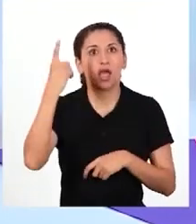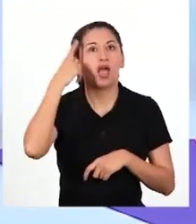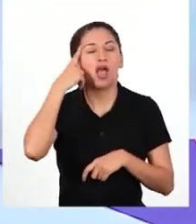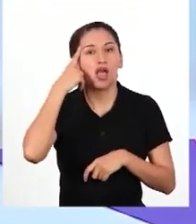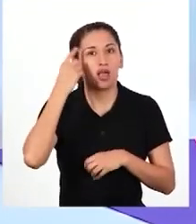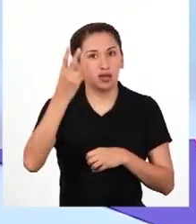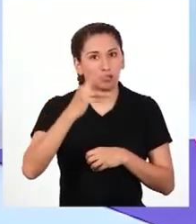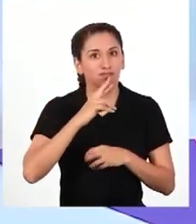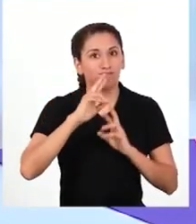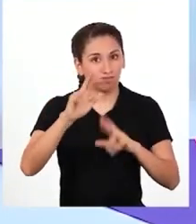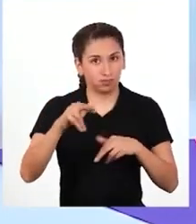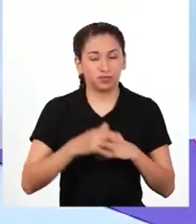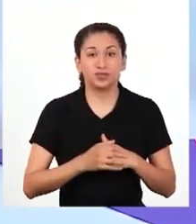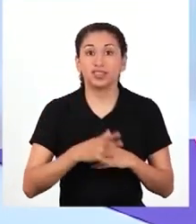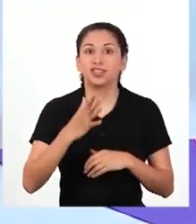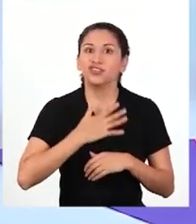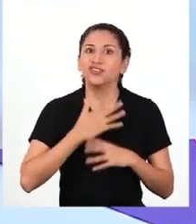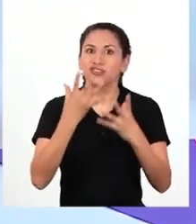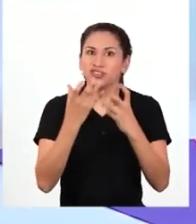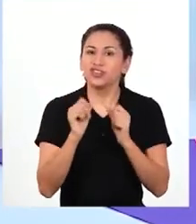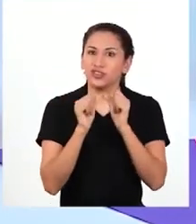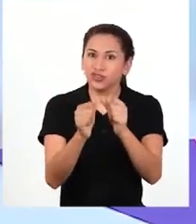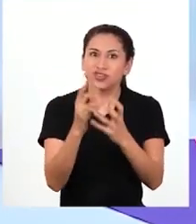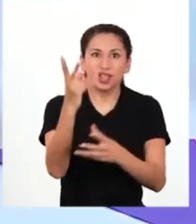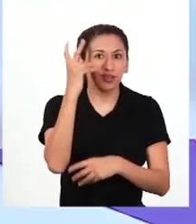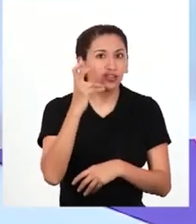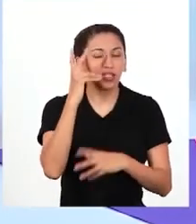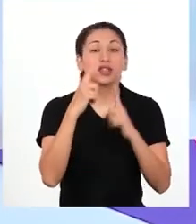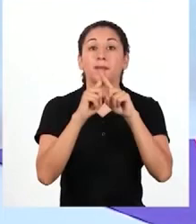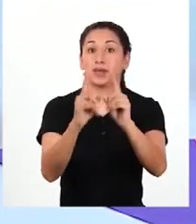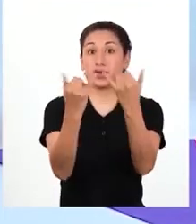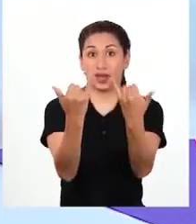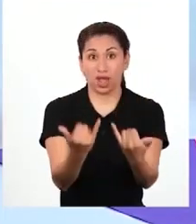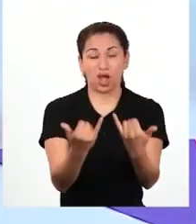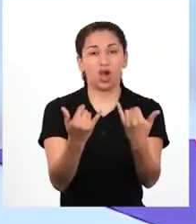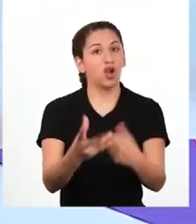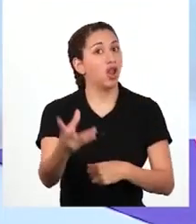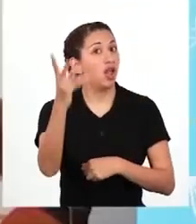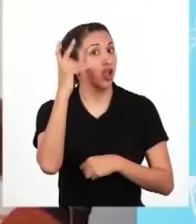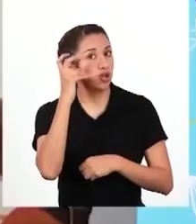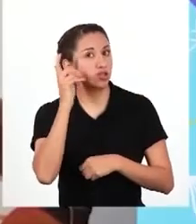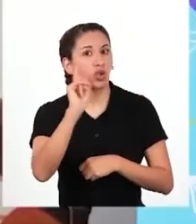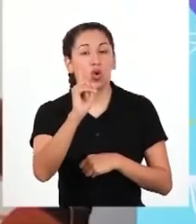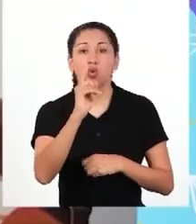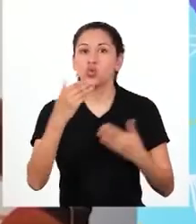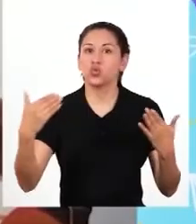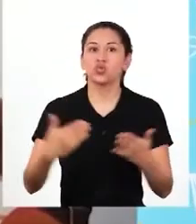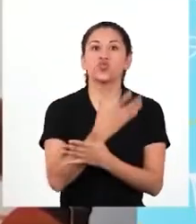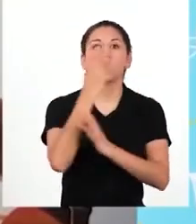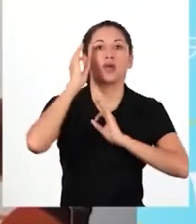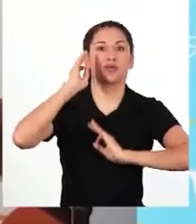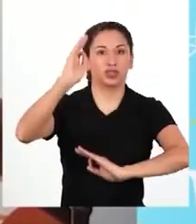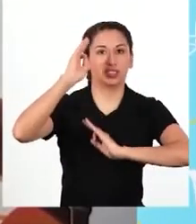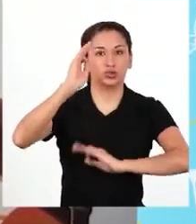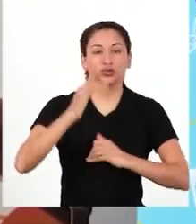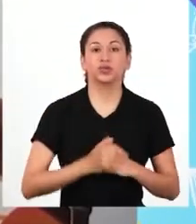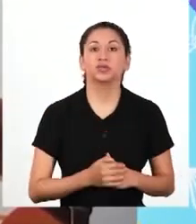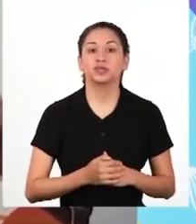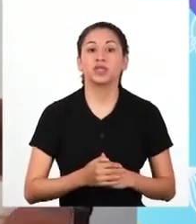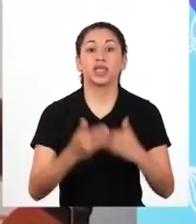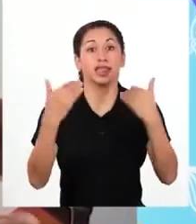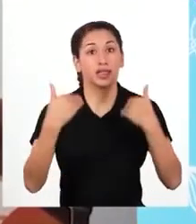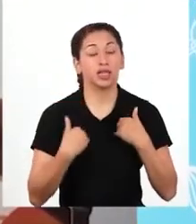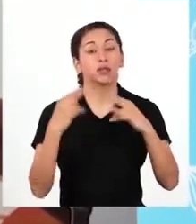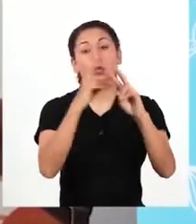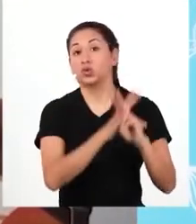seguir escuchando, pero ahora oiremos un nuevo discurso. Tenemos que cuidar nuestras fuentes de agua.